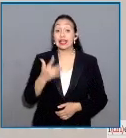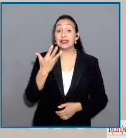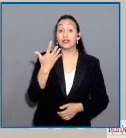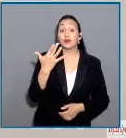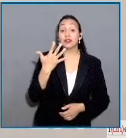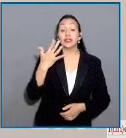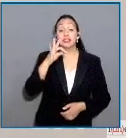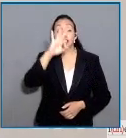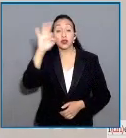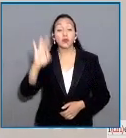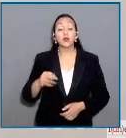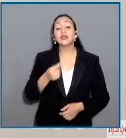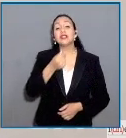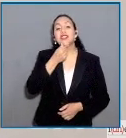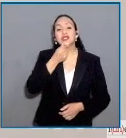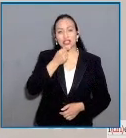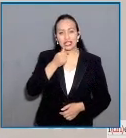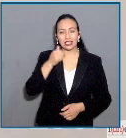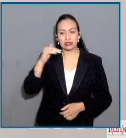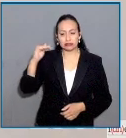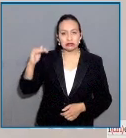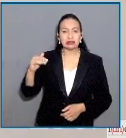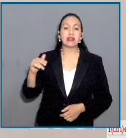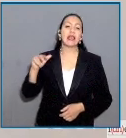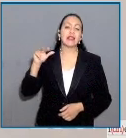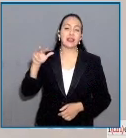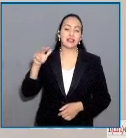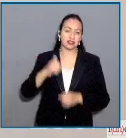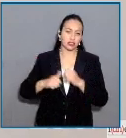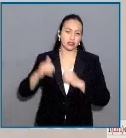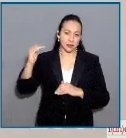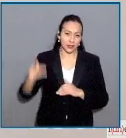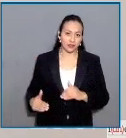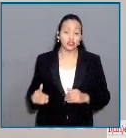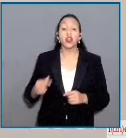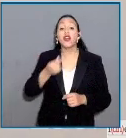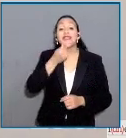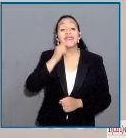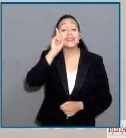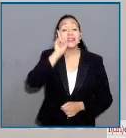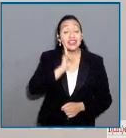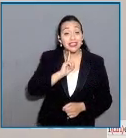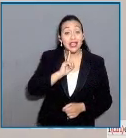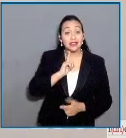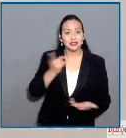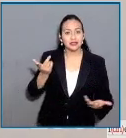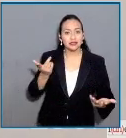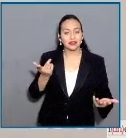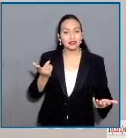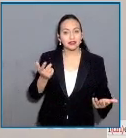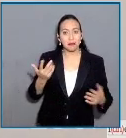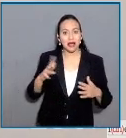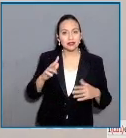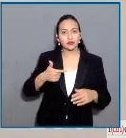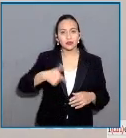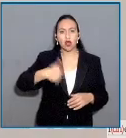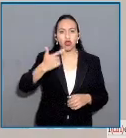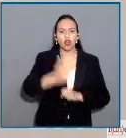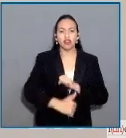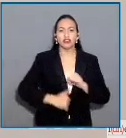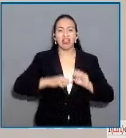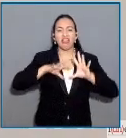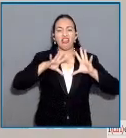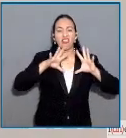menores desaparecidos son niñas y las cifras mayores se dan a partir de los 12 años, que llegan a ser